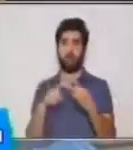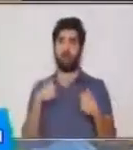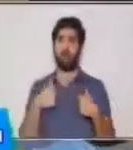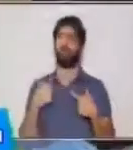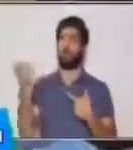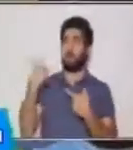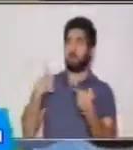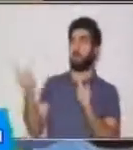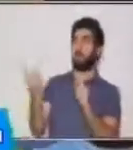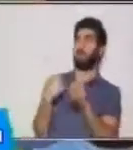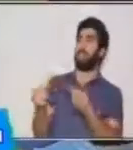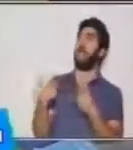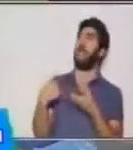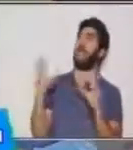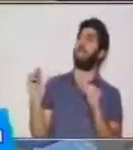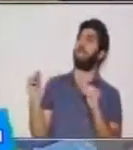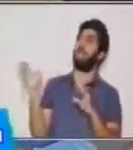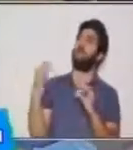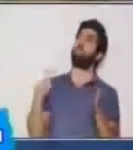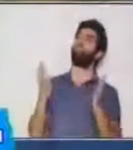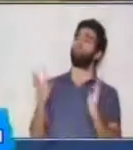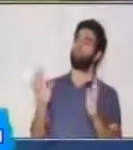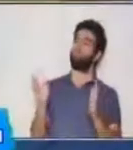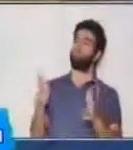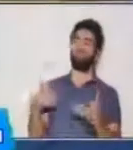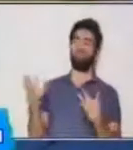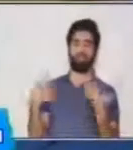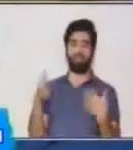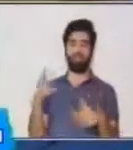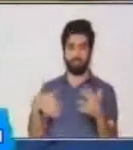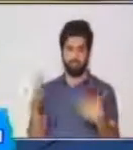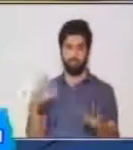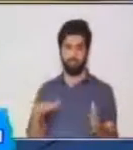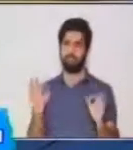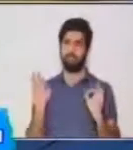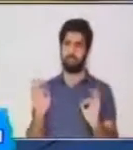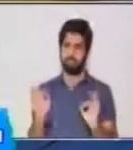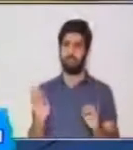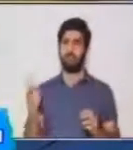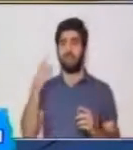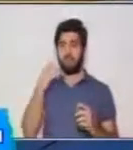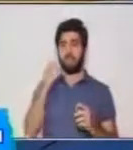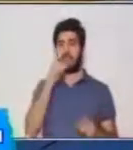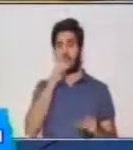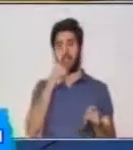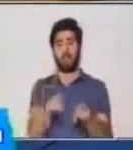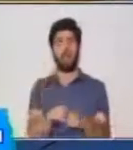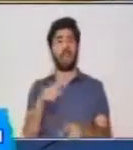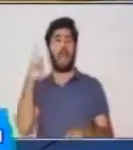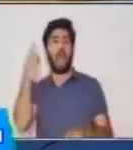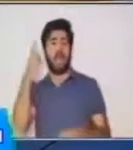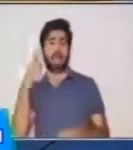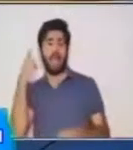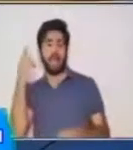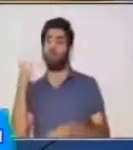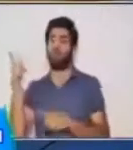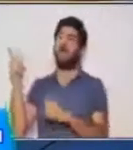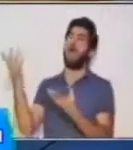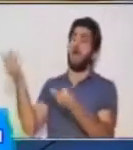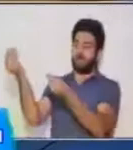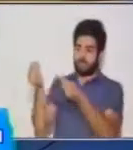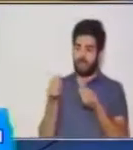internet o la radio. Estos son los medios de comunicación que principalmente nos transmiten mensajes de forma